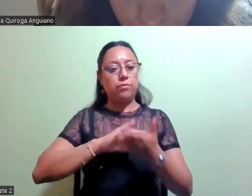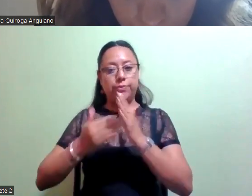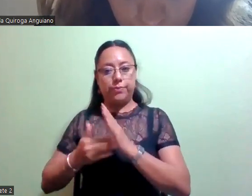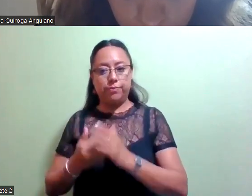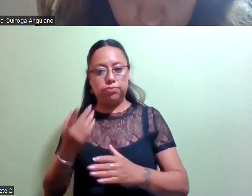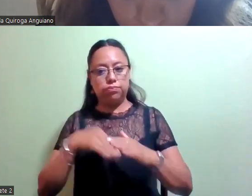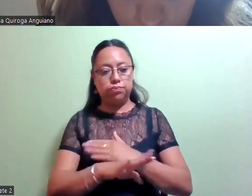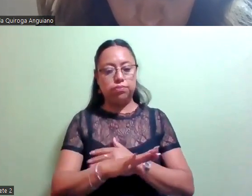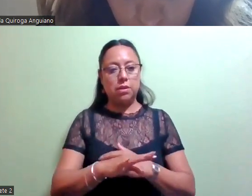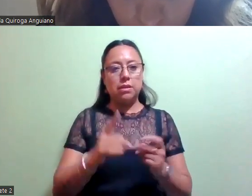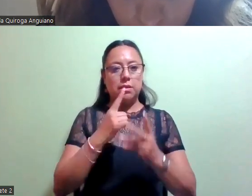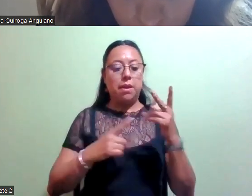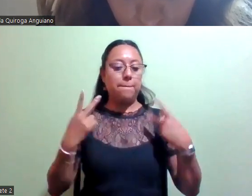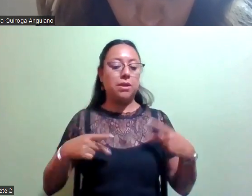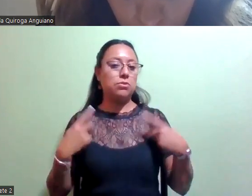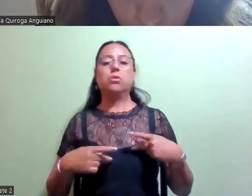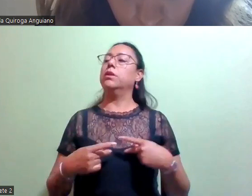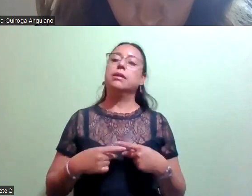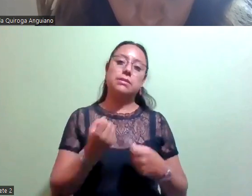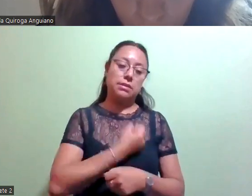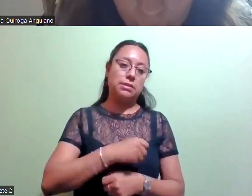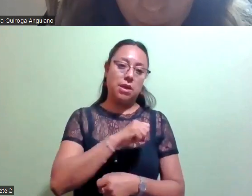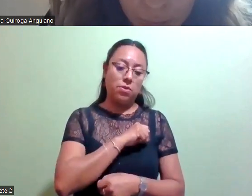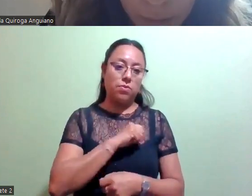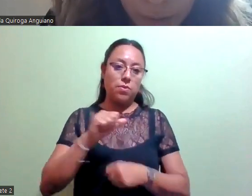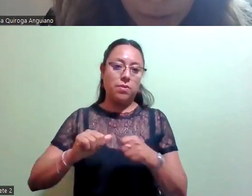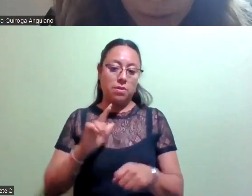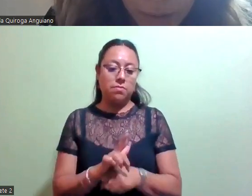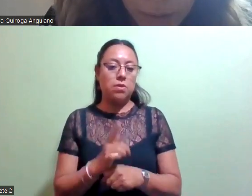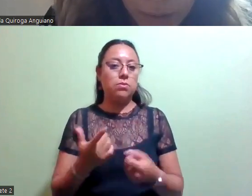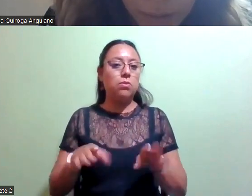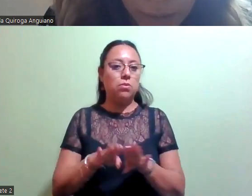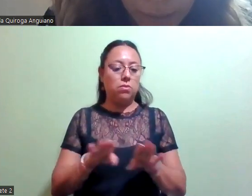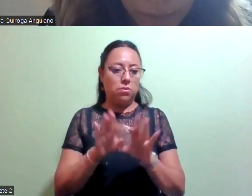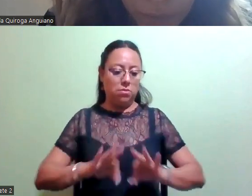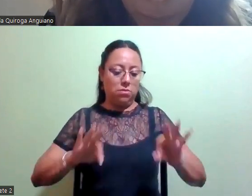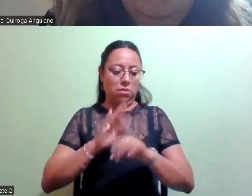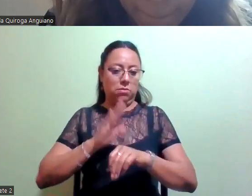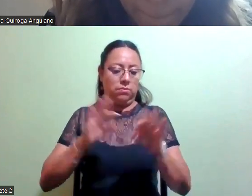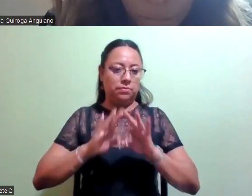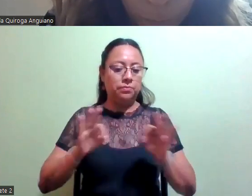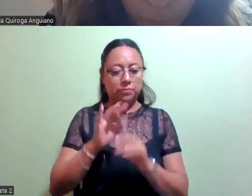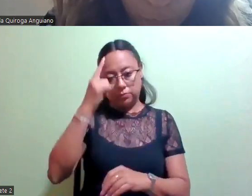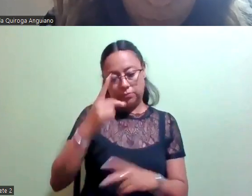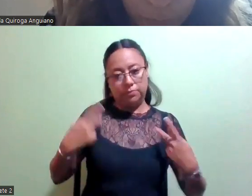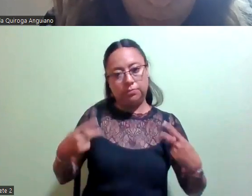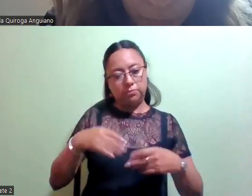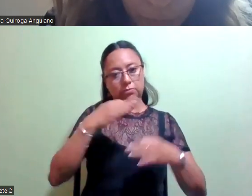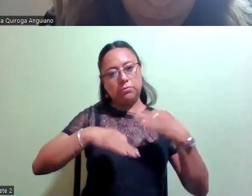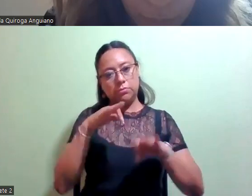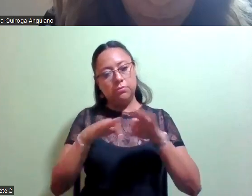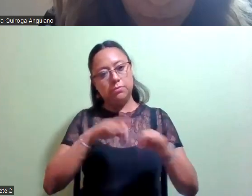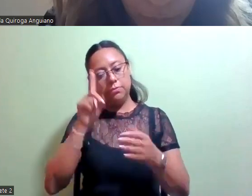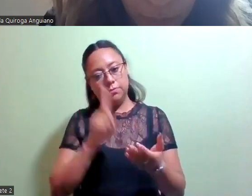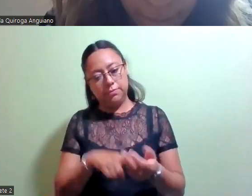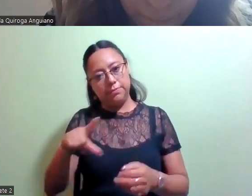y capacitación del personal de sanidad animal es de la máxima importancia para cualquier servidor público. De ahí que